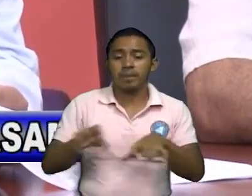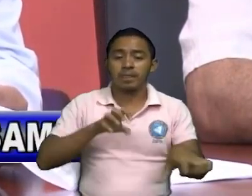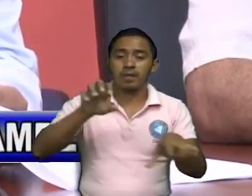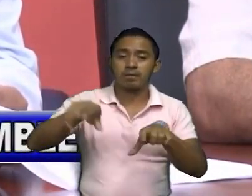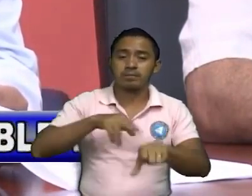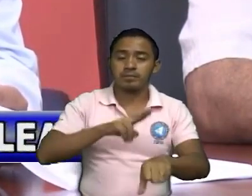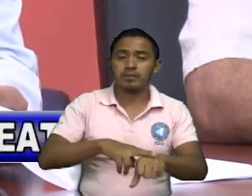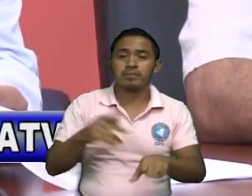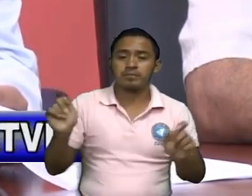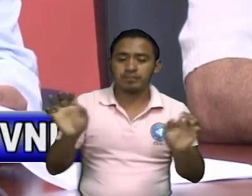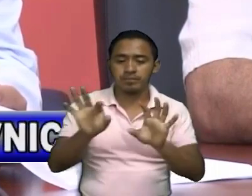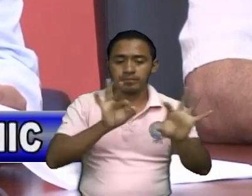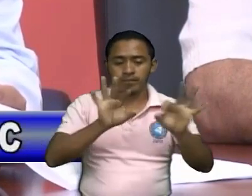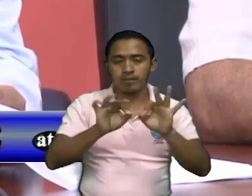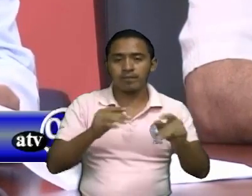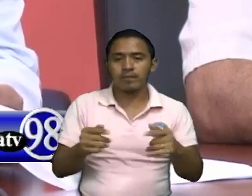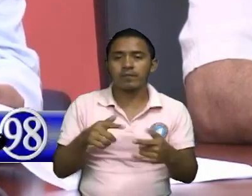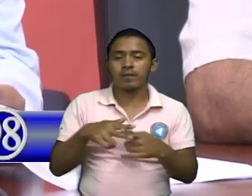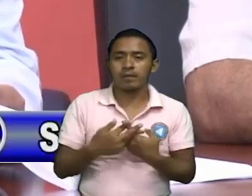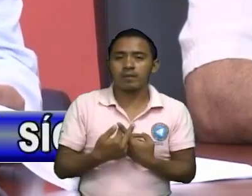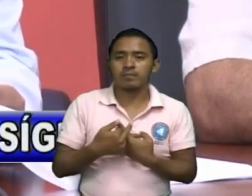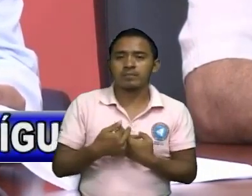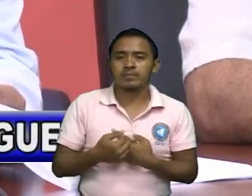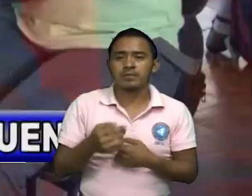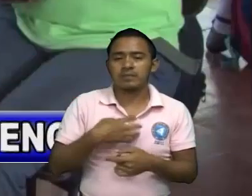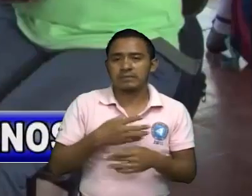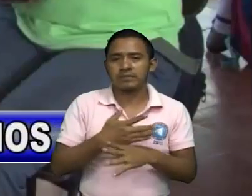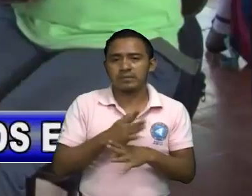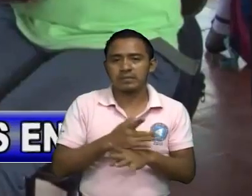nacional, donde se seleccionará a partir de una batería de